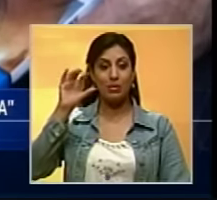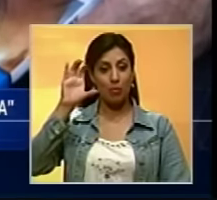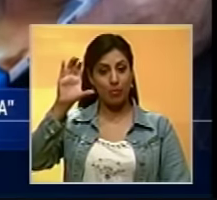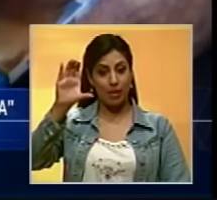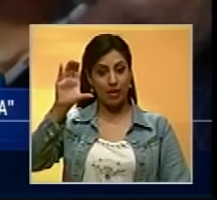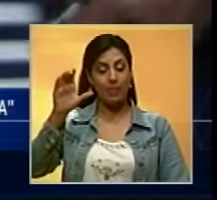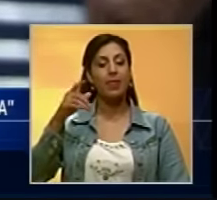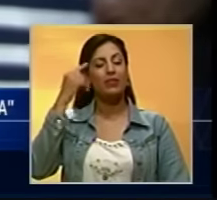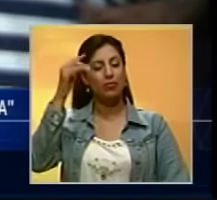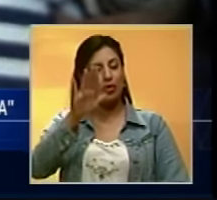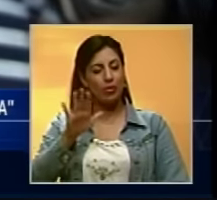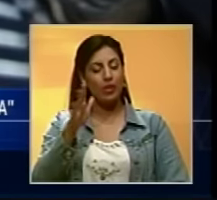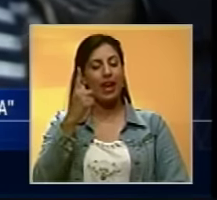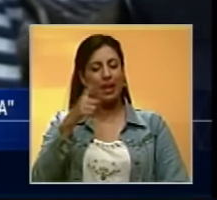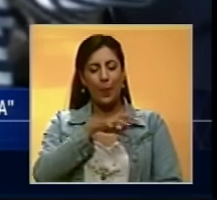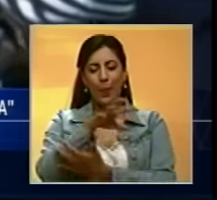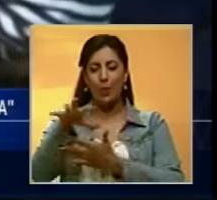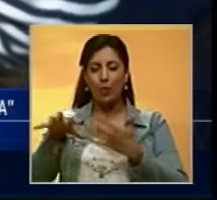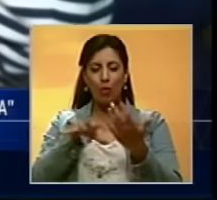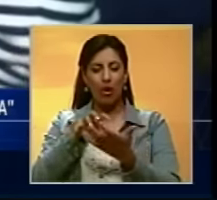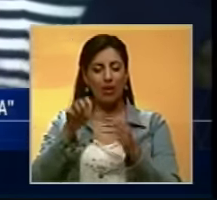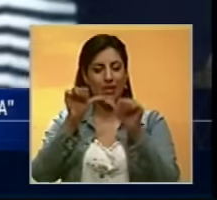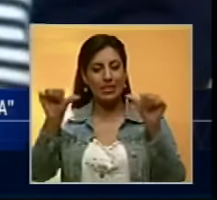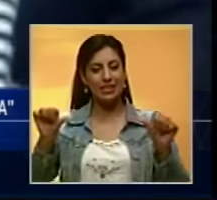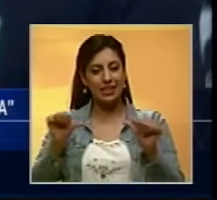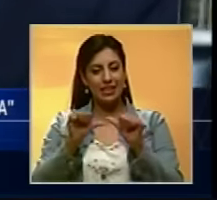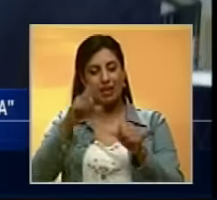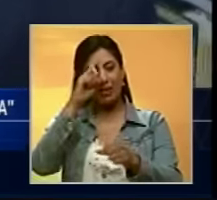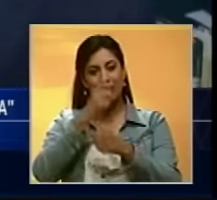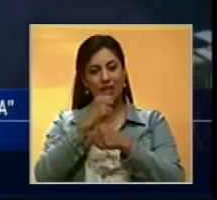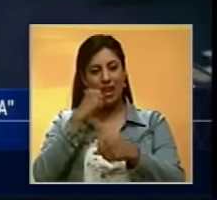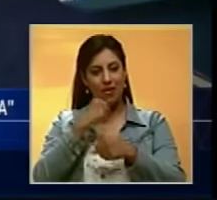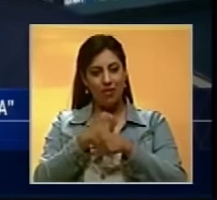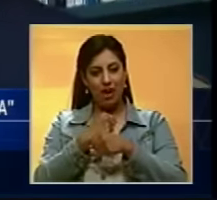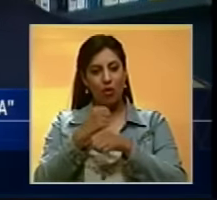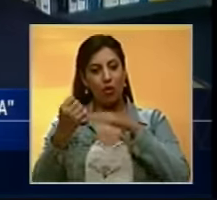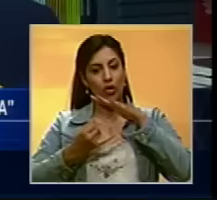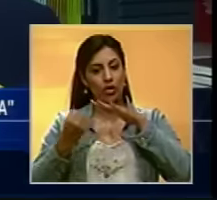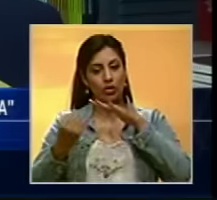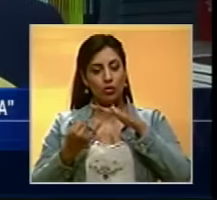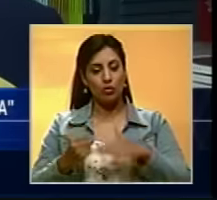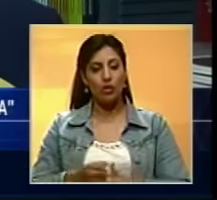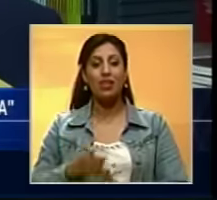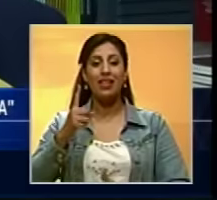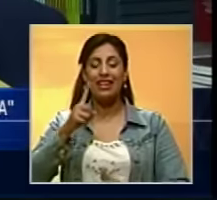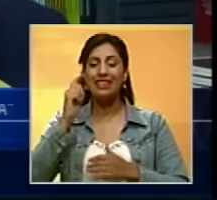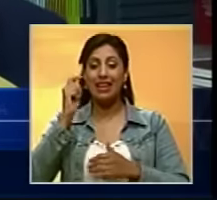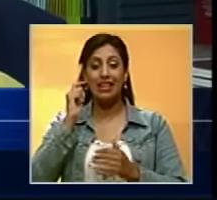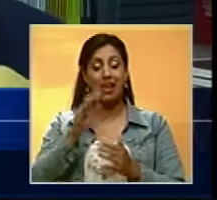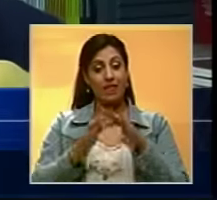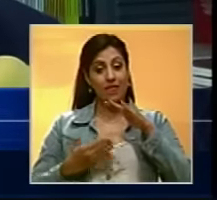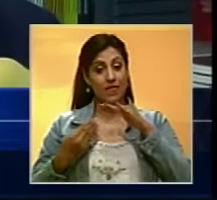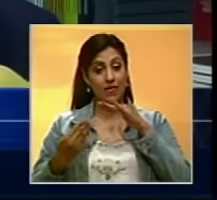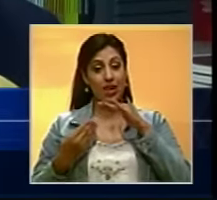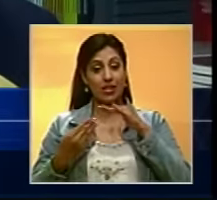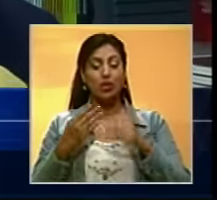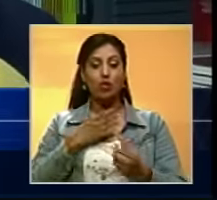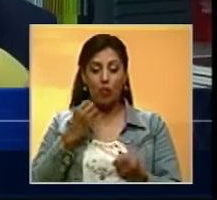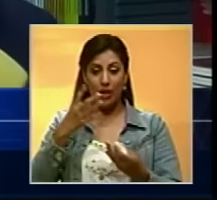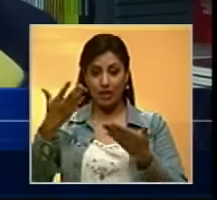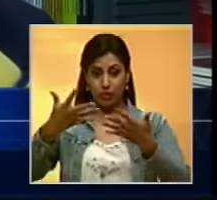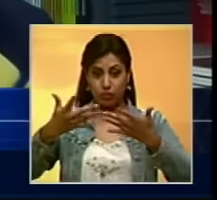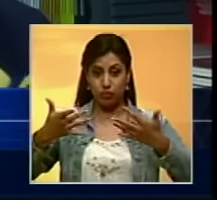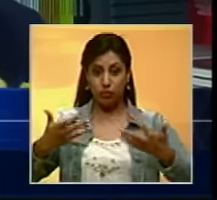país considera que hay una crisis en el sistema del funcionamiento institucional Esa es la tesis básica que sostengo en el